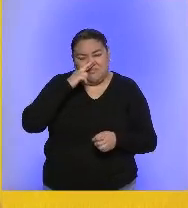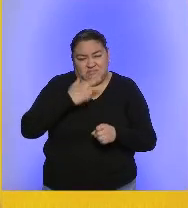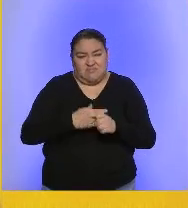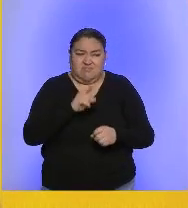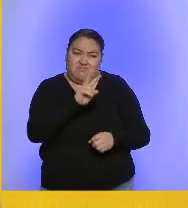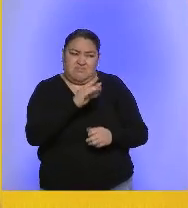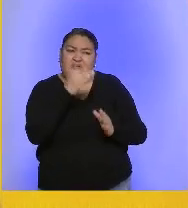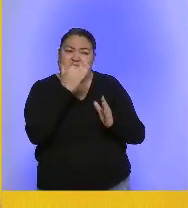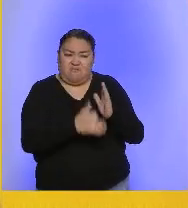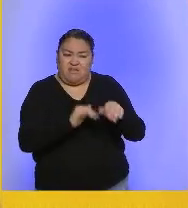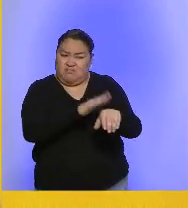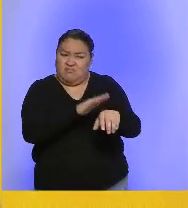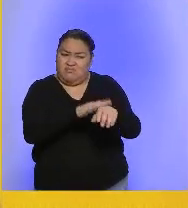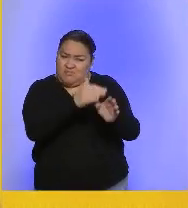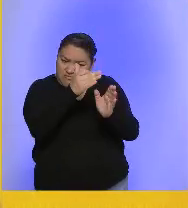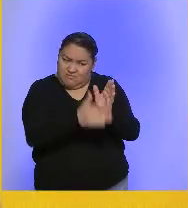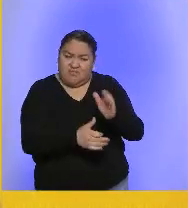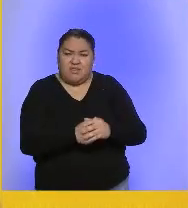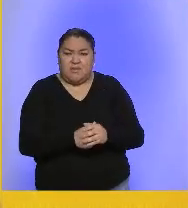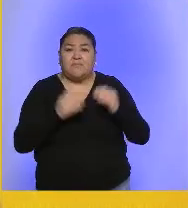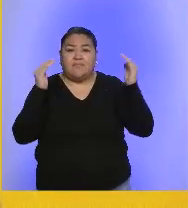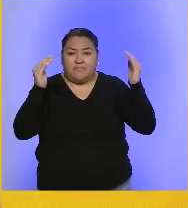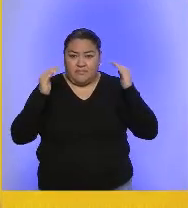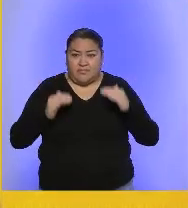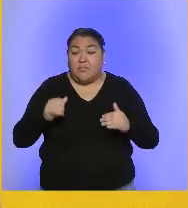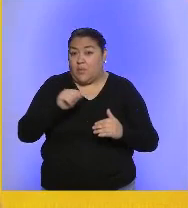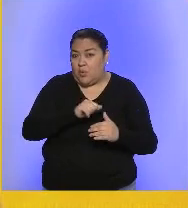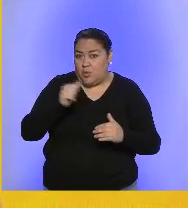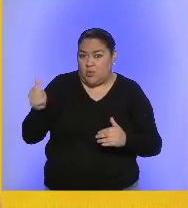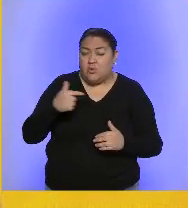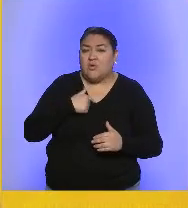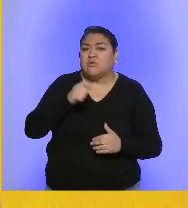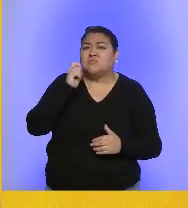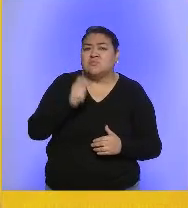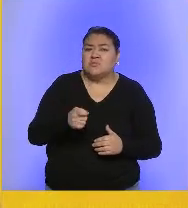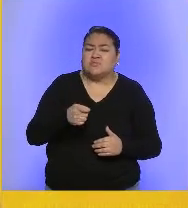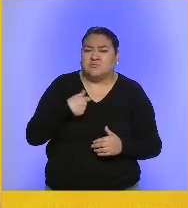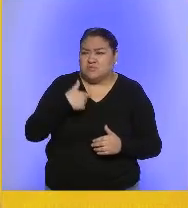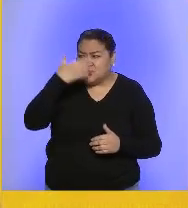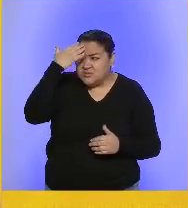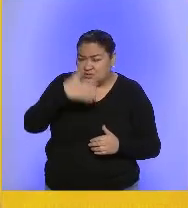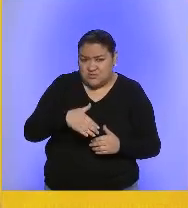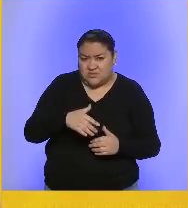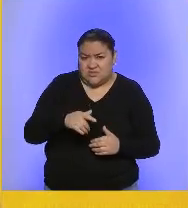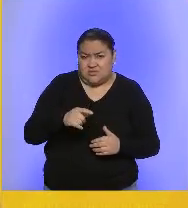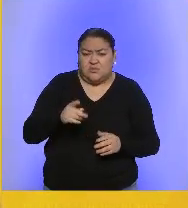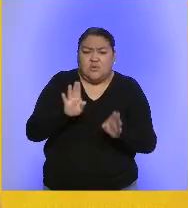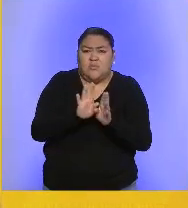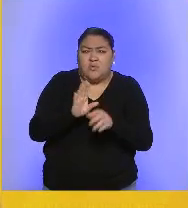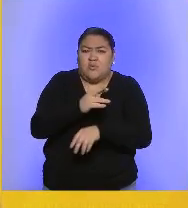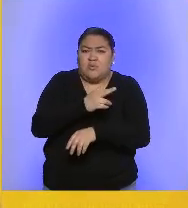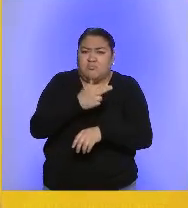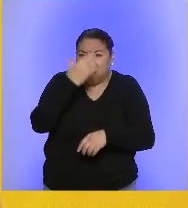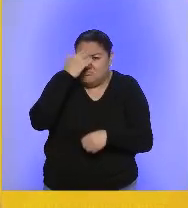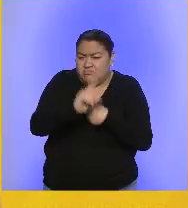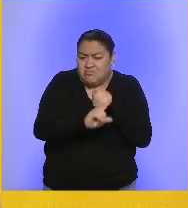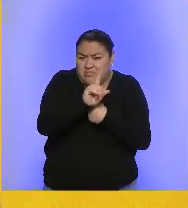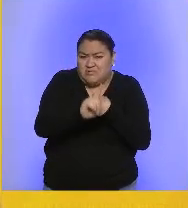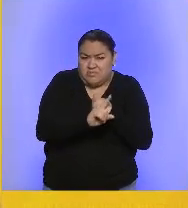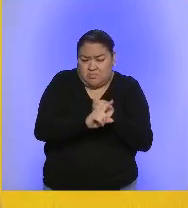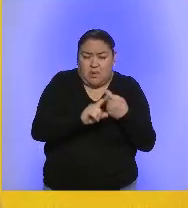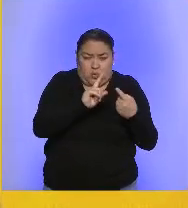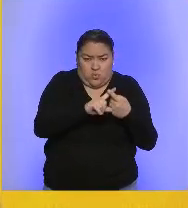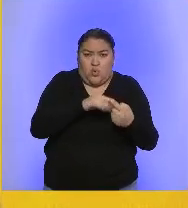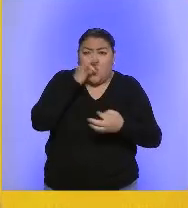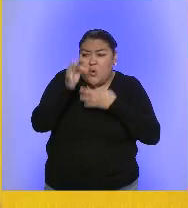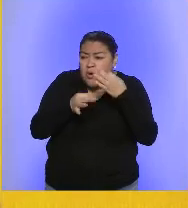Continuando, esto significa que el reto más importante a desarrollar, además de la difusión para establecer con claridad cuando se comete